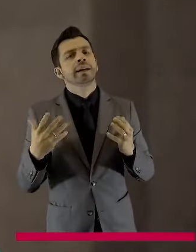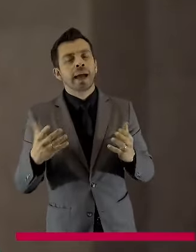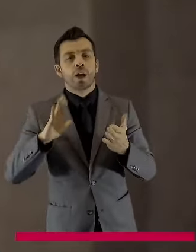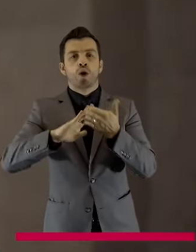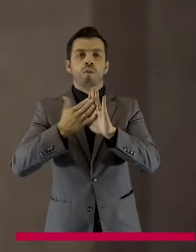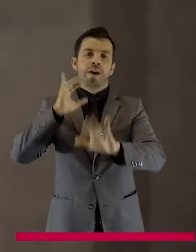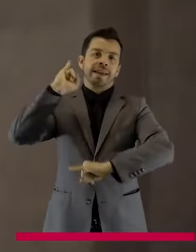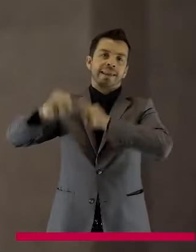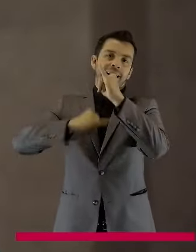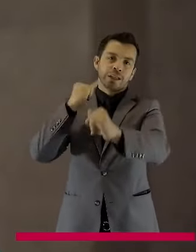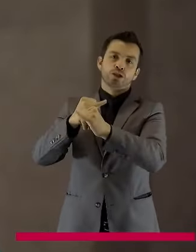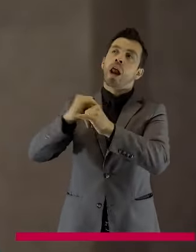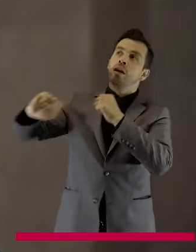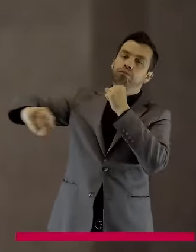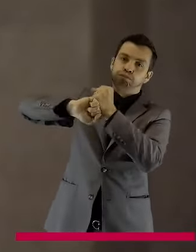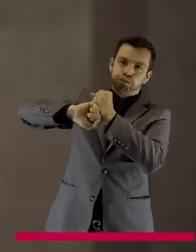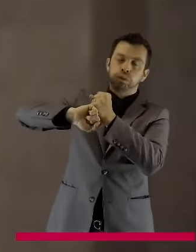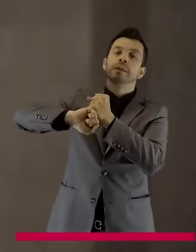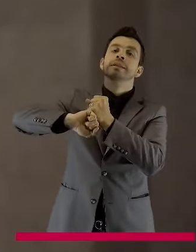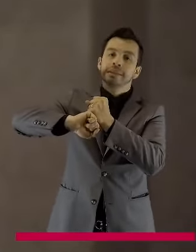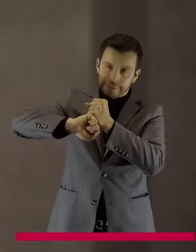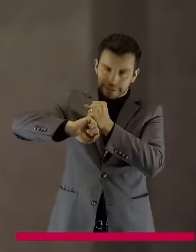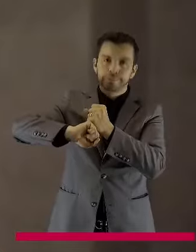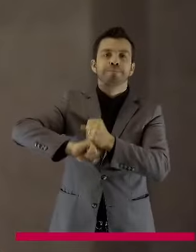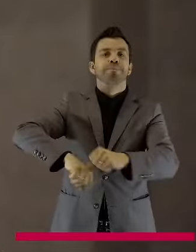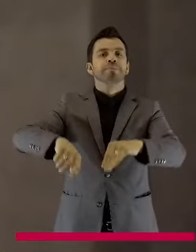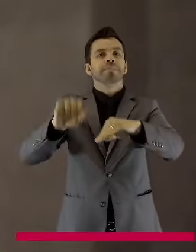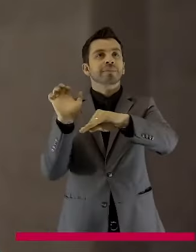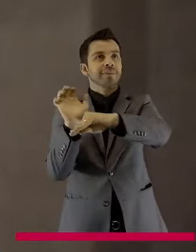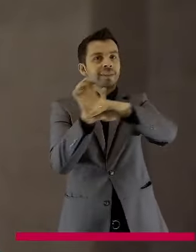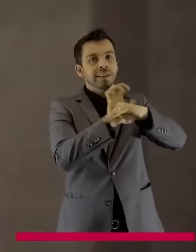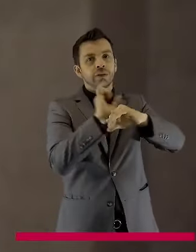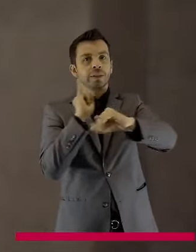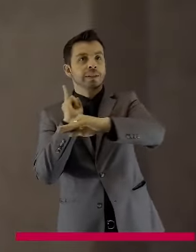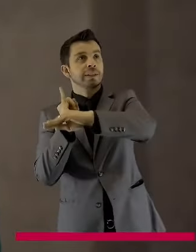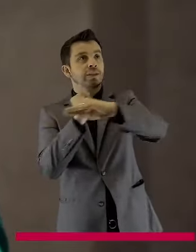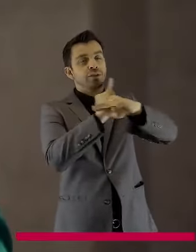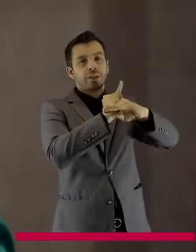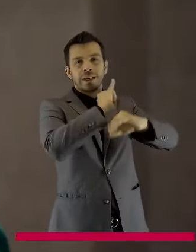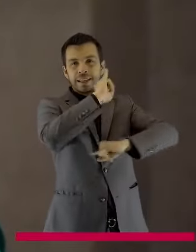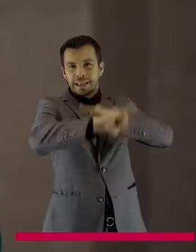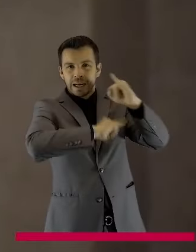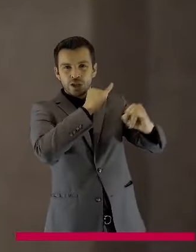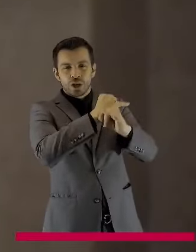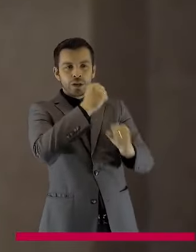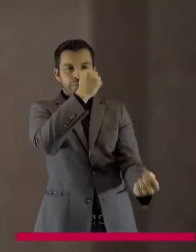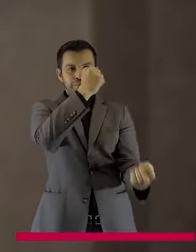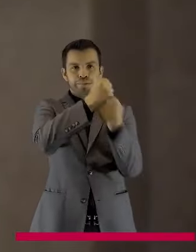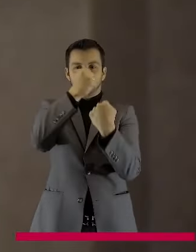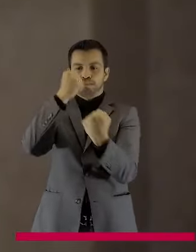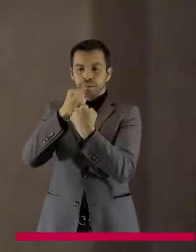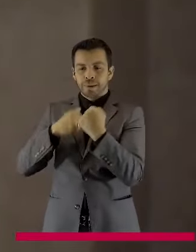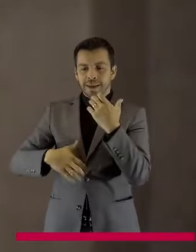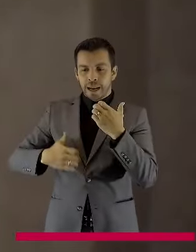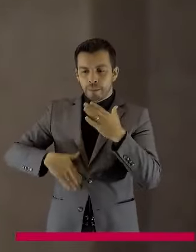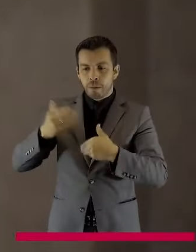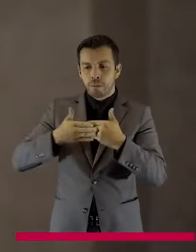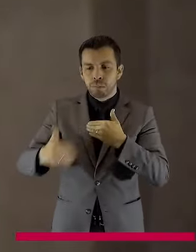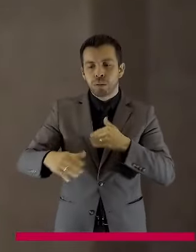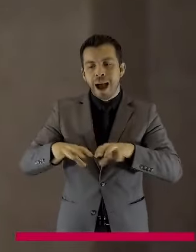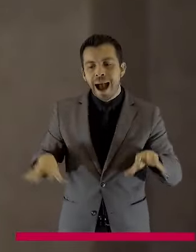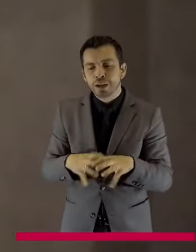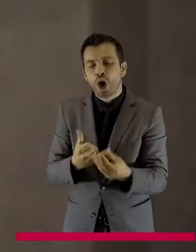comunidad internacional, las agencias de cooperación contribuyan en la implementación de